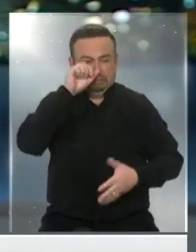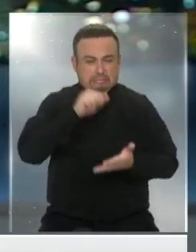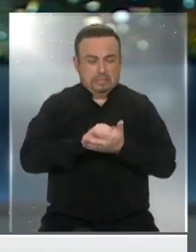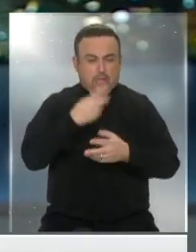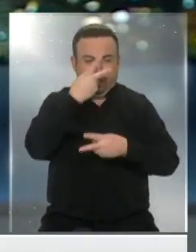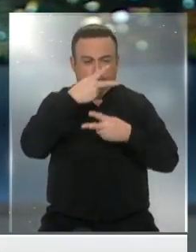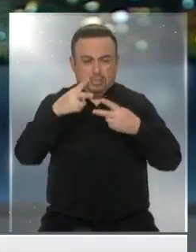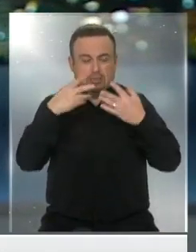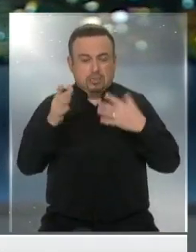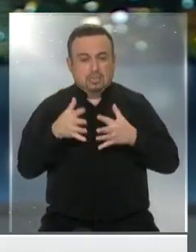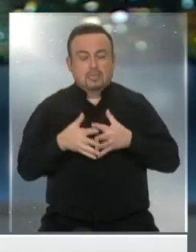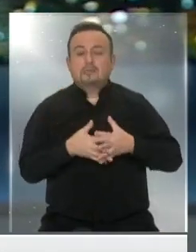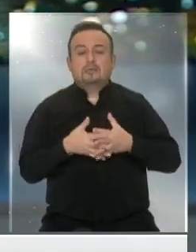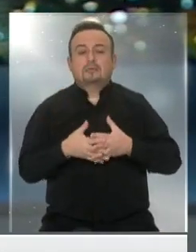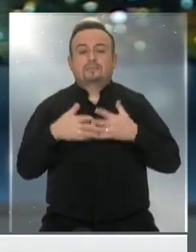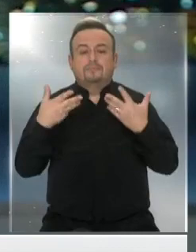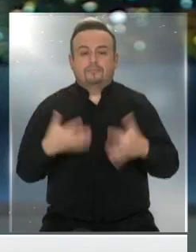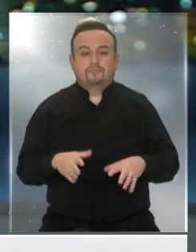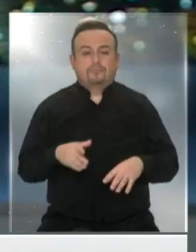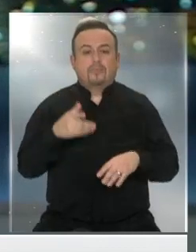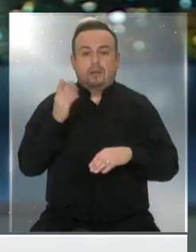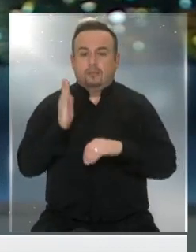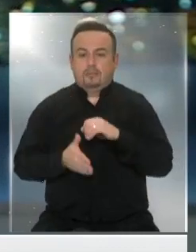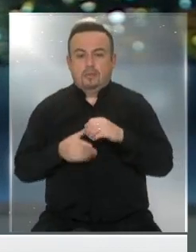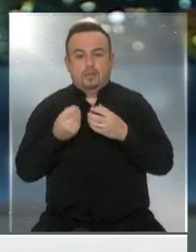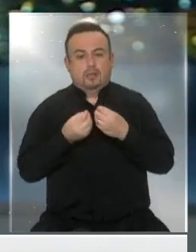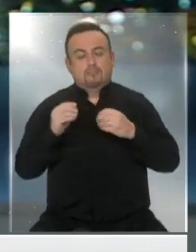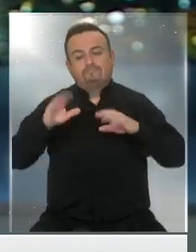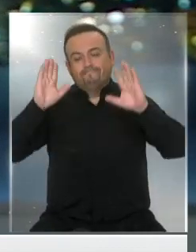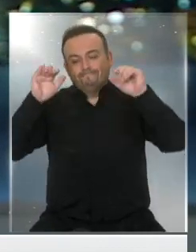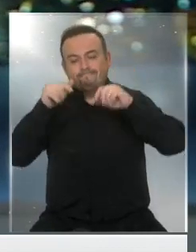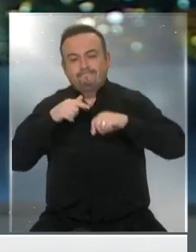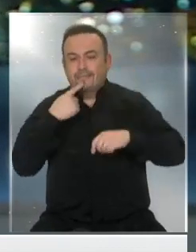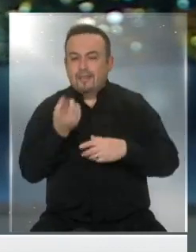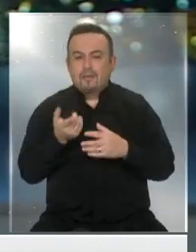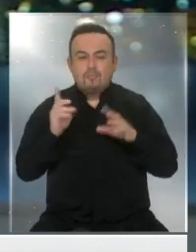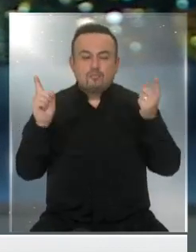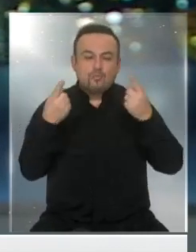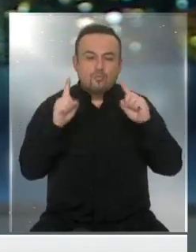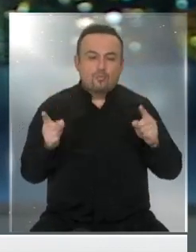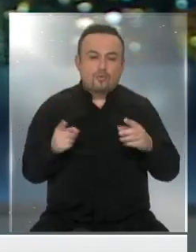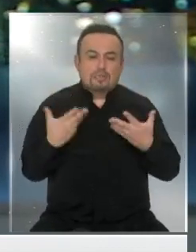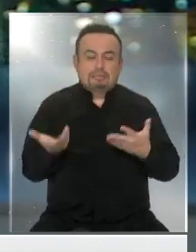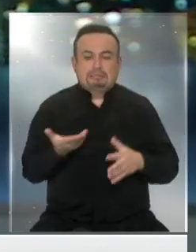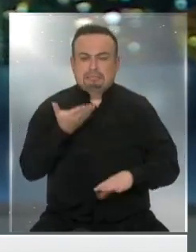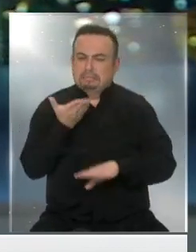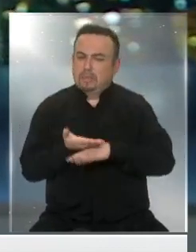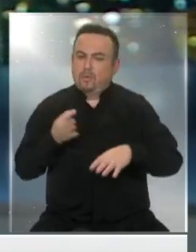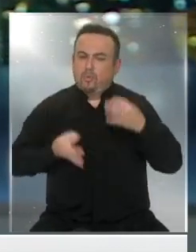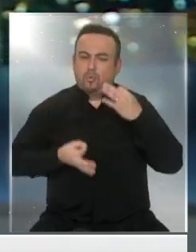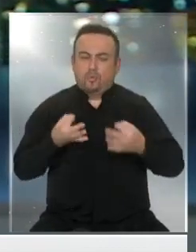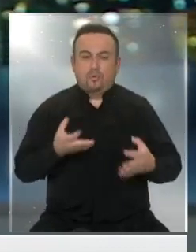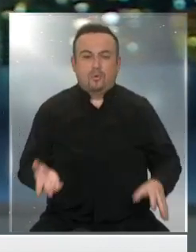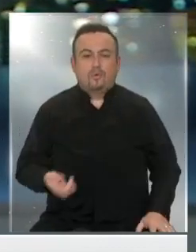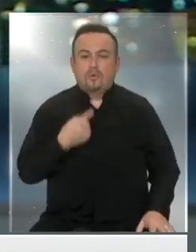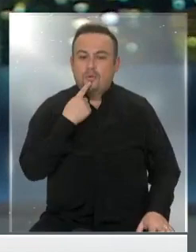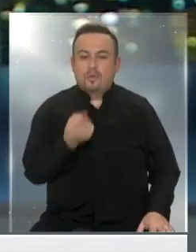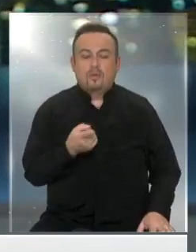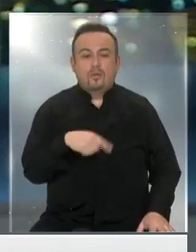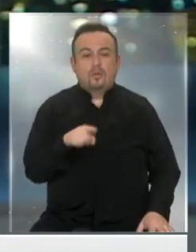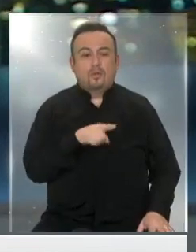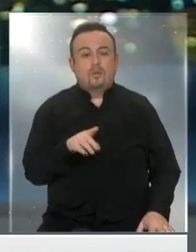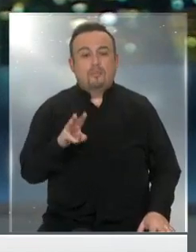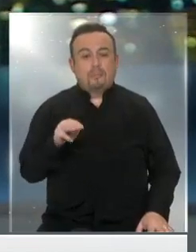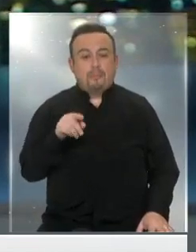ya dos semanas en Estados Unidos, fue despedido entre música gospel y también demandas de justicia antes de ser enterrado junto a su madre